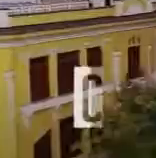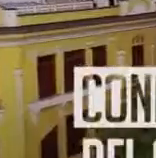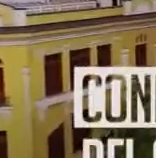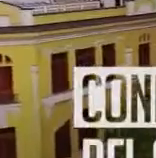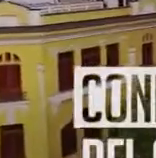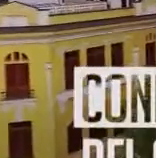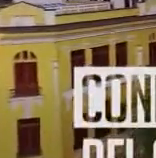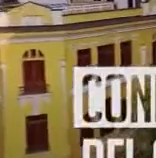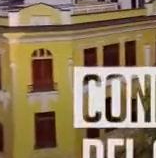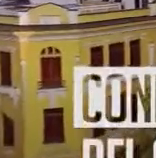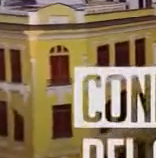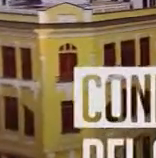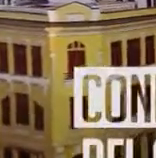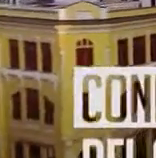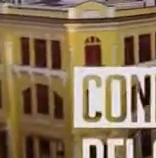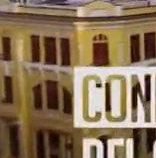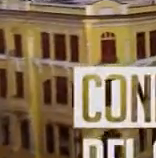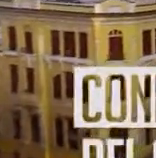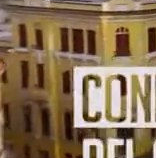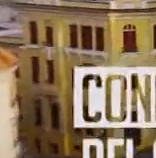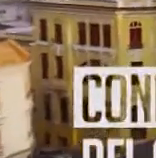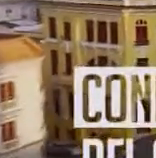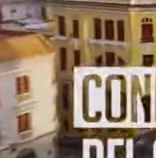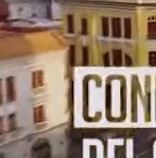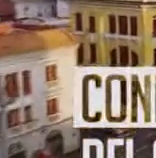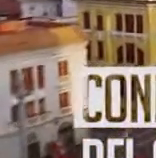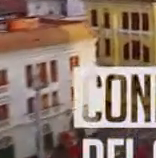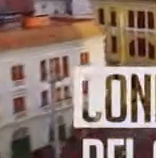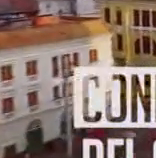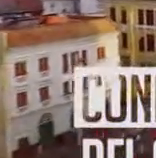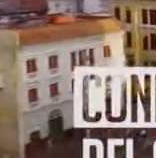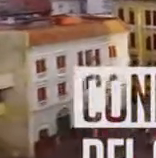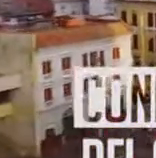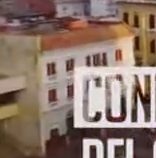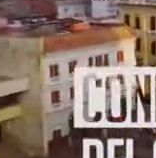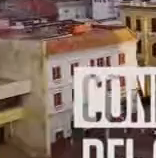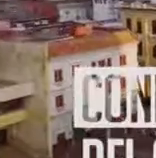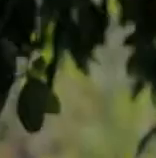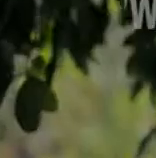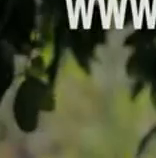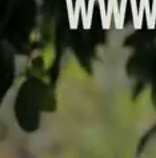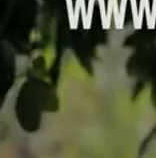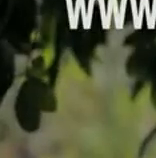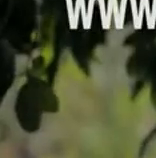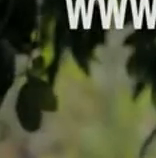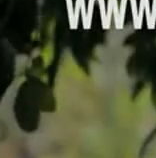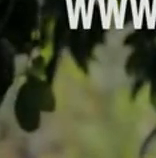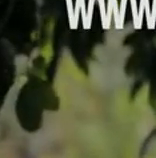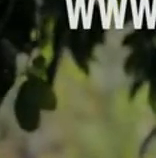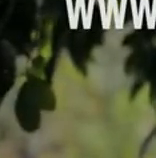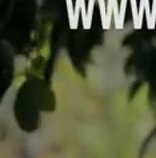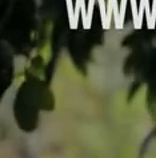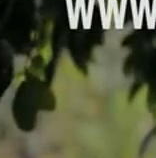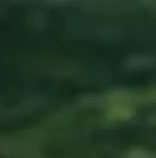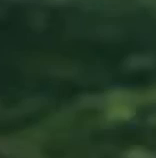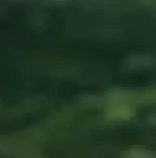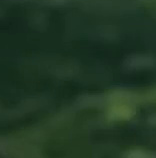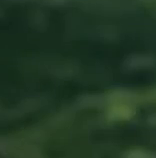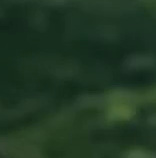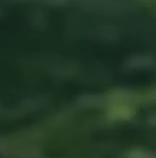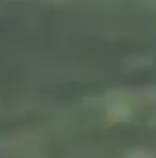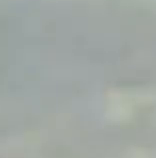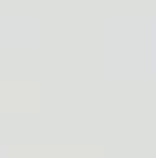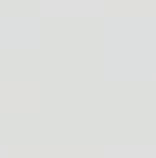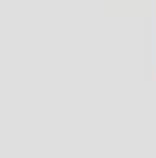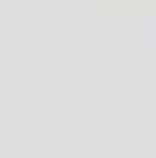de la cadena de aguacate. Colfuturo le da reconocimiento a las personas que demuestran interés por lo que estudian. A mí me pasó. El próximo puede ser usted.